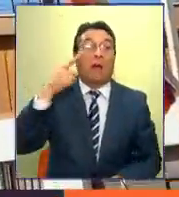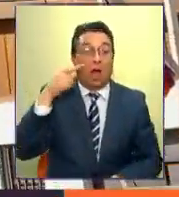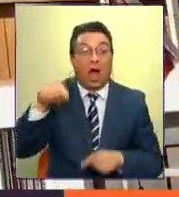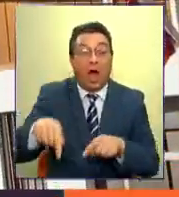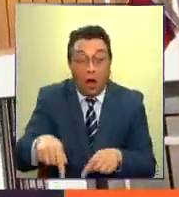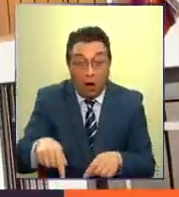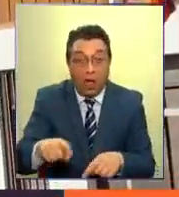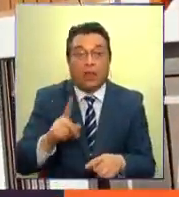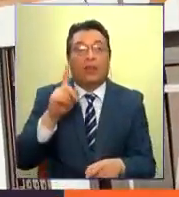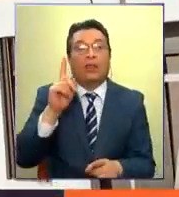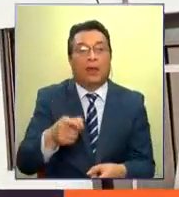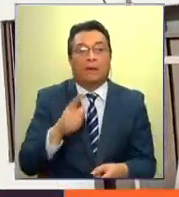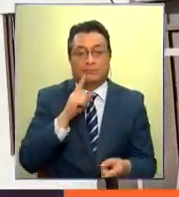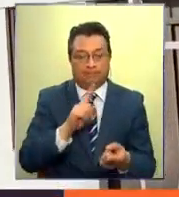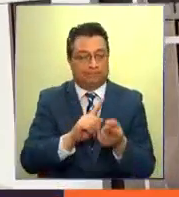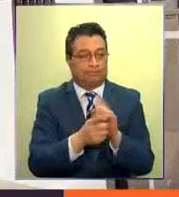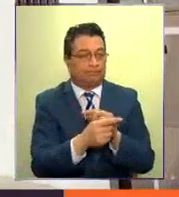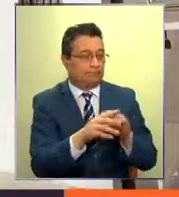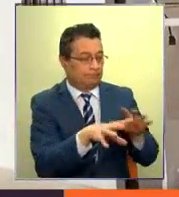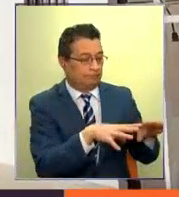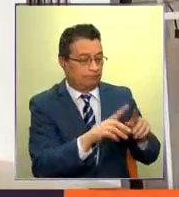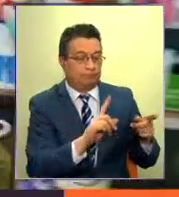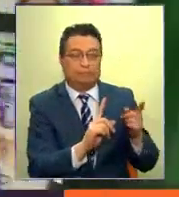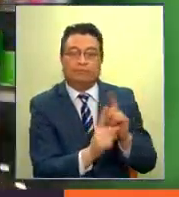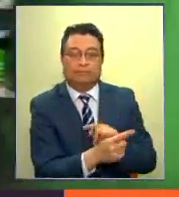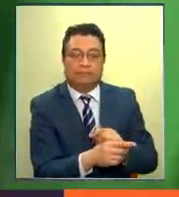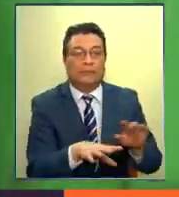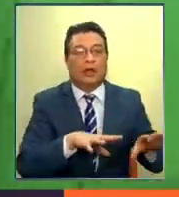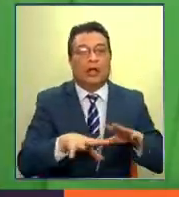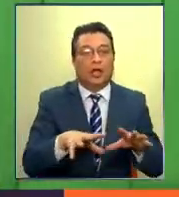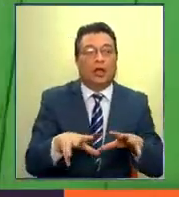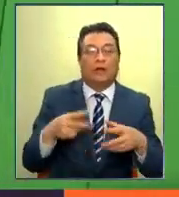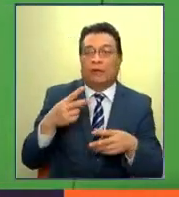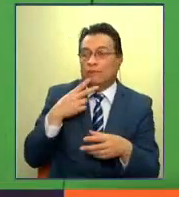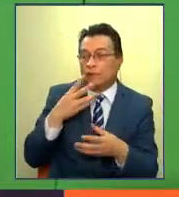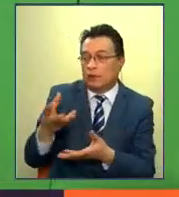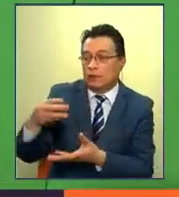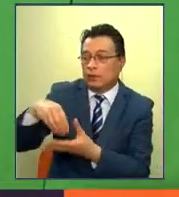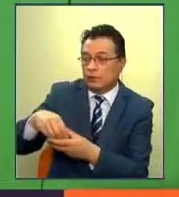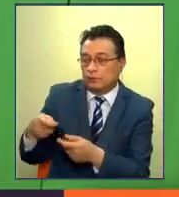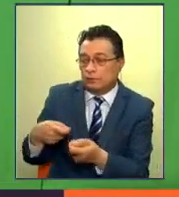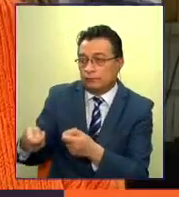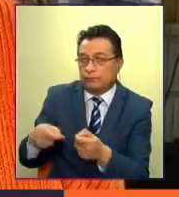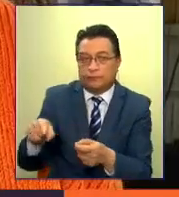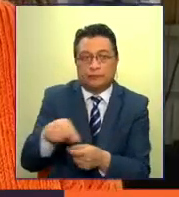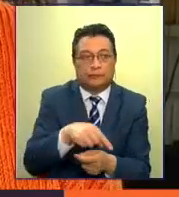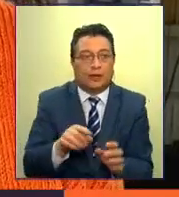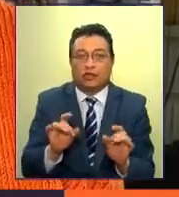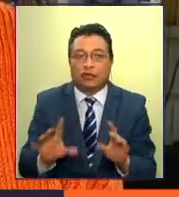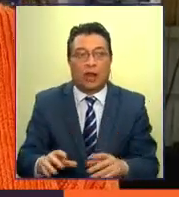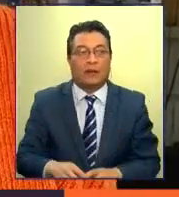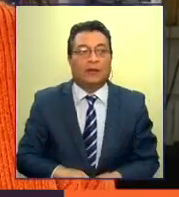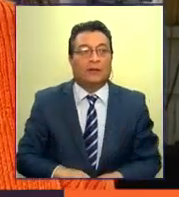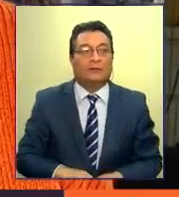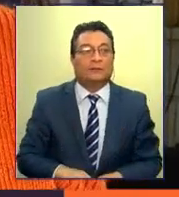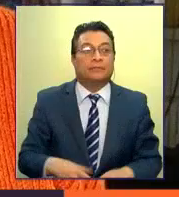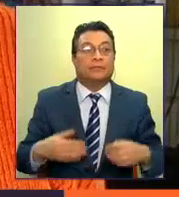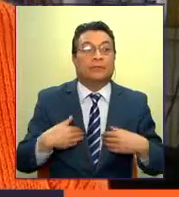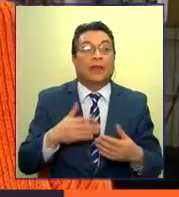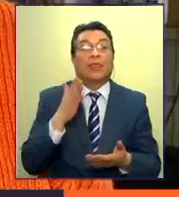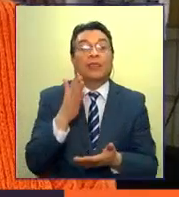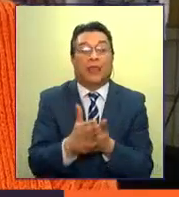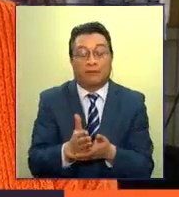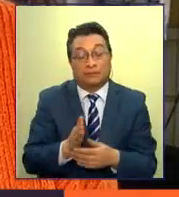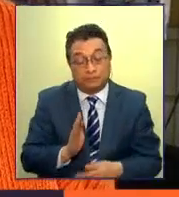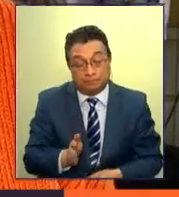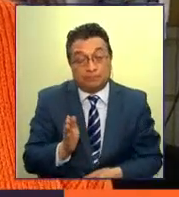han debido reconvertir su negocio y volcarlo hacia los pocos habitantes que hay aquí. Uno tiene que salir